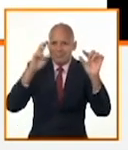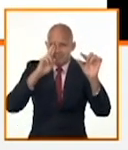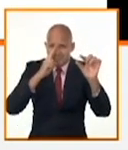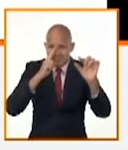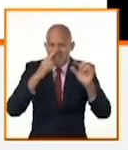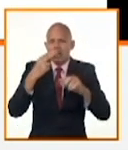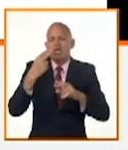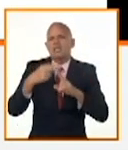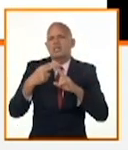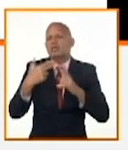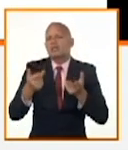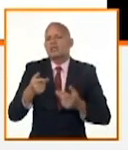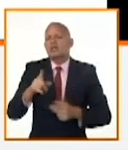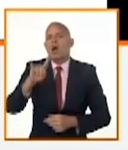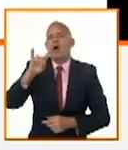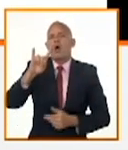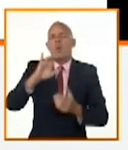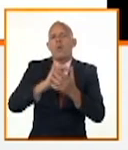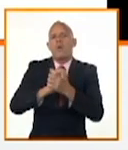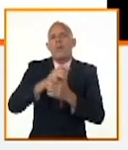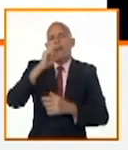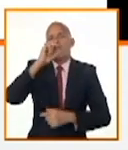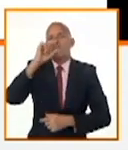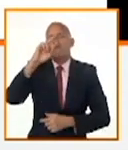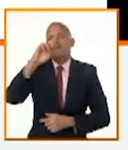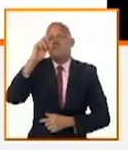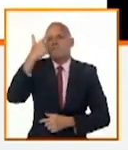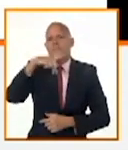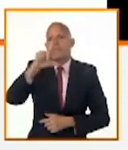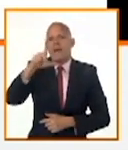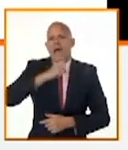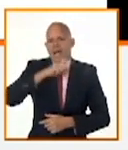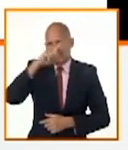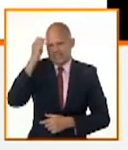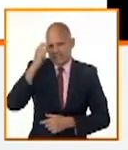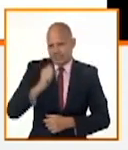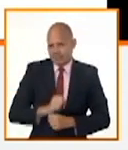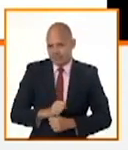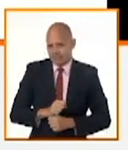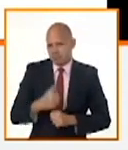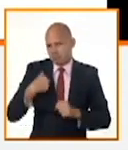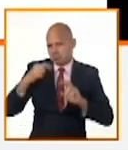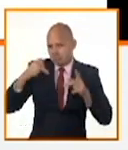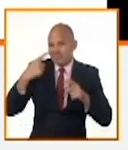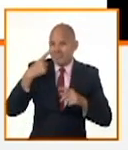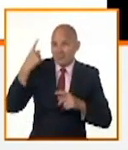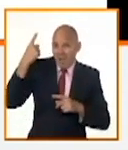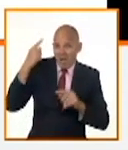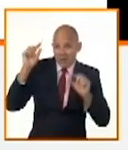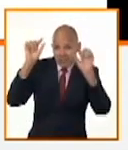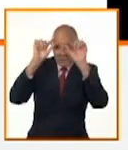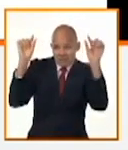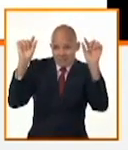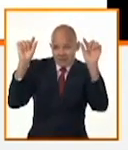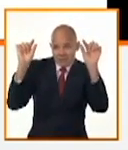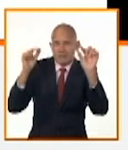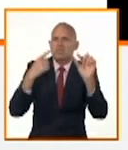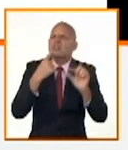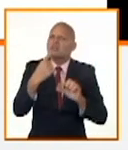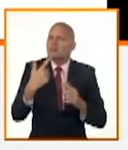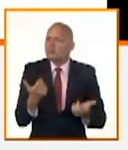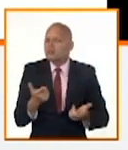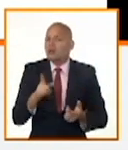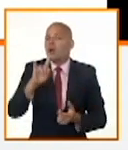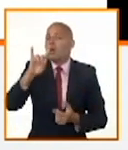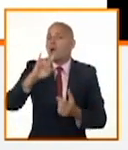y que más bien va a proteger a la al sistema financiero bancario de un país en cuando la solicitud de los fondos o sea y